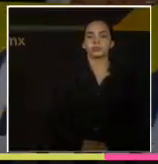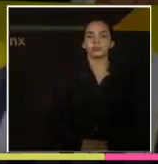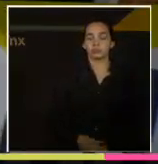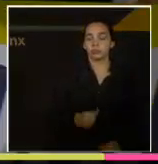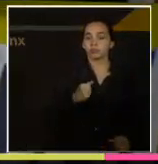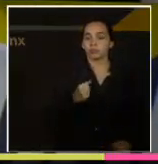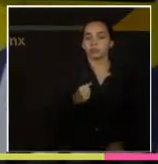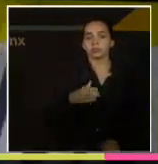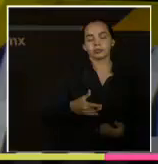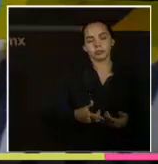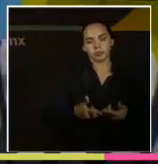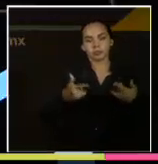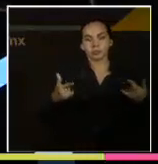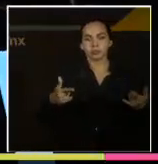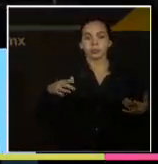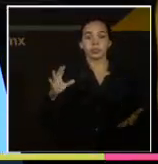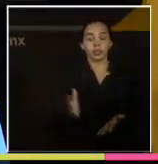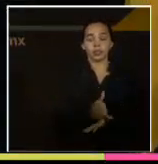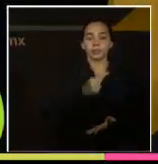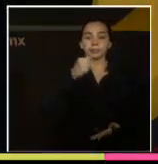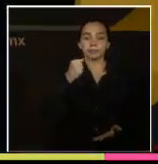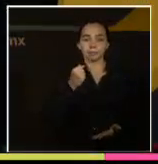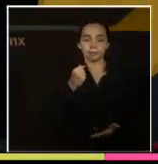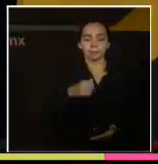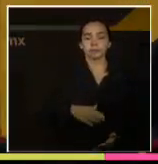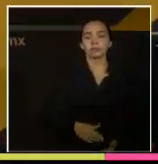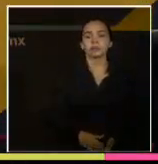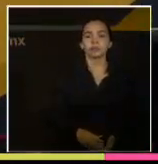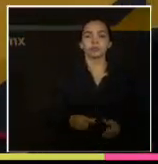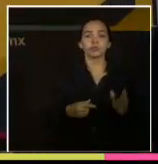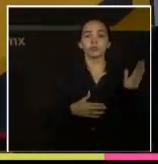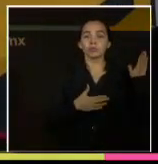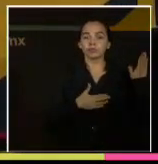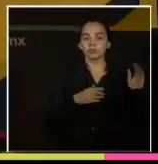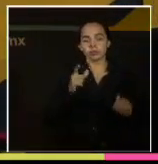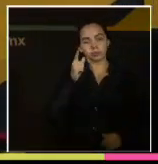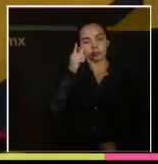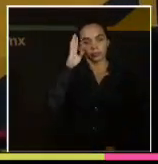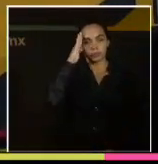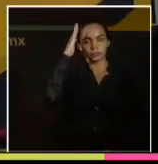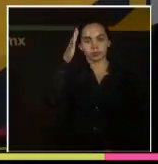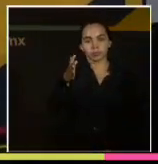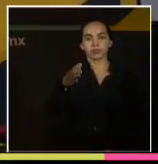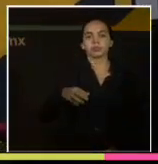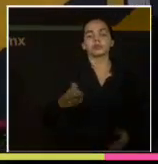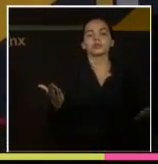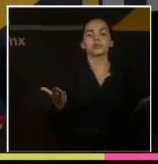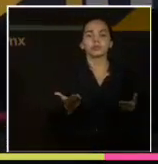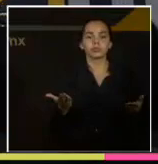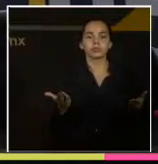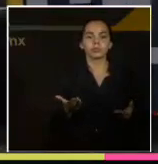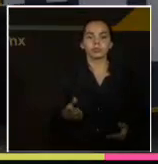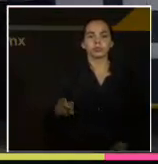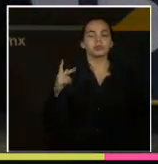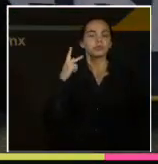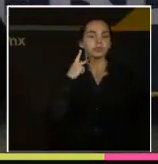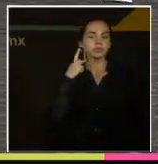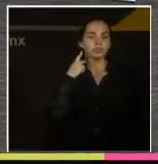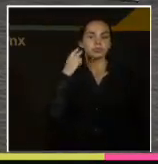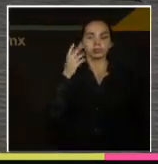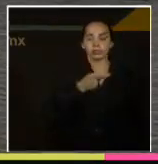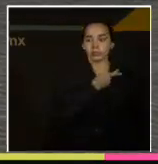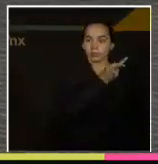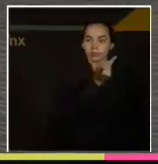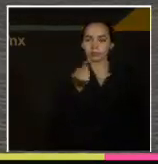basadas en historias de éxito, propuestas que miran hacia el futuro y se convertirán en políticas